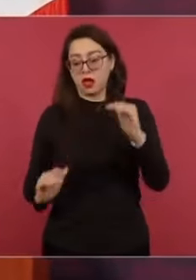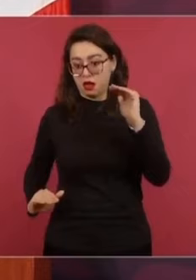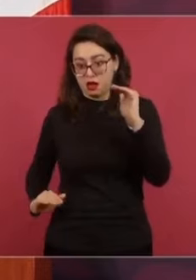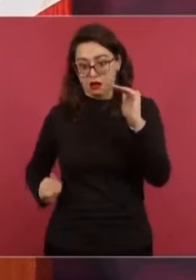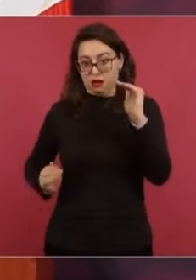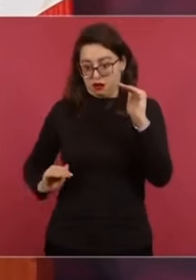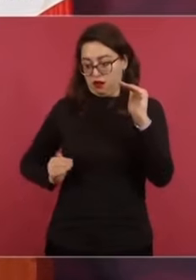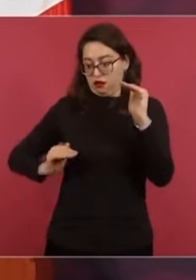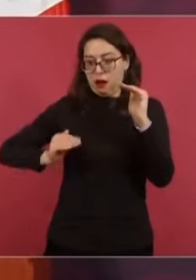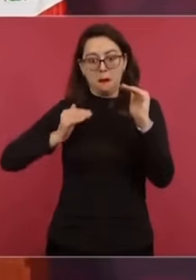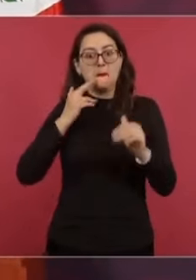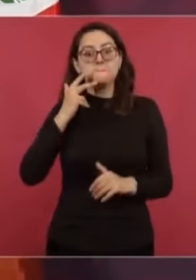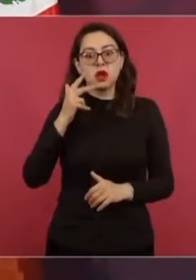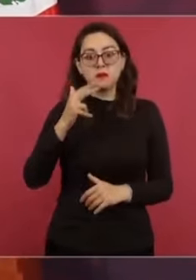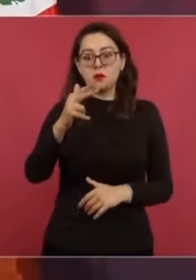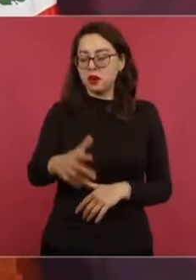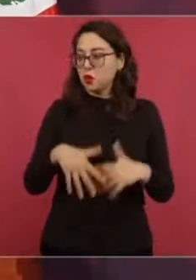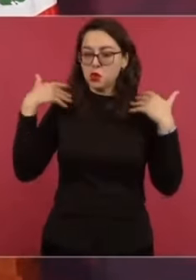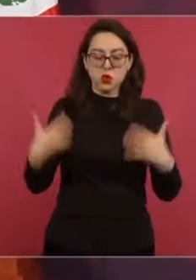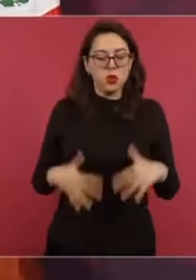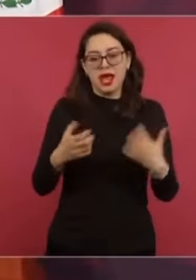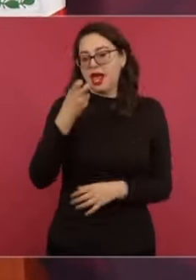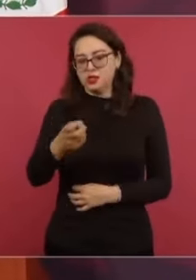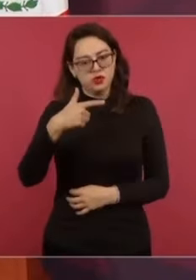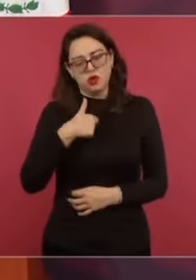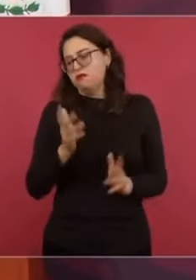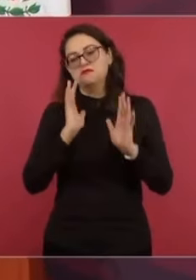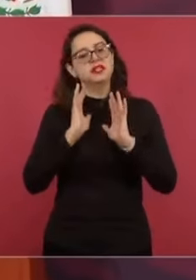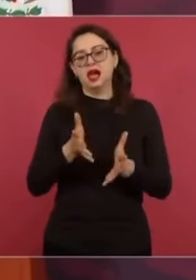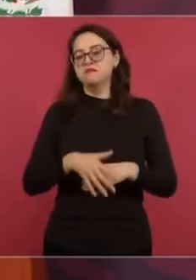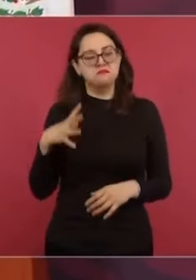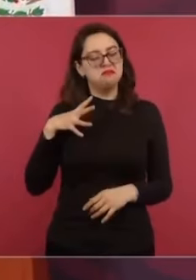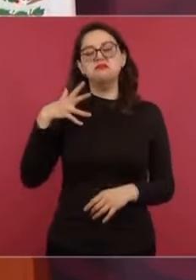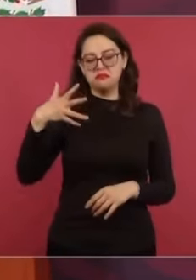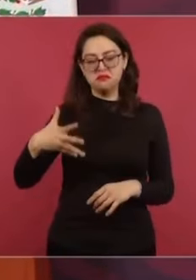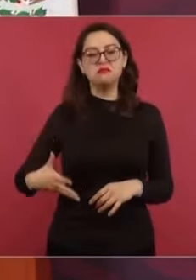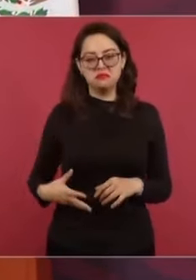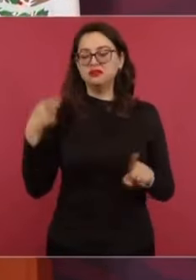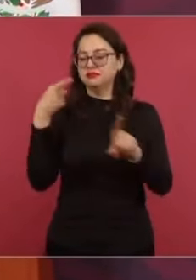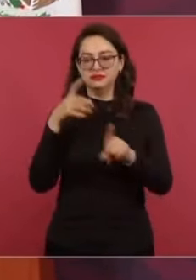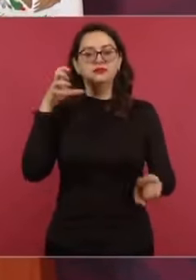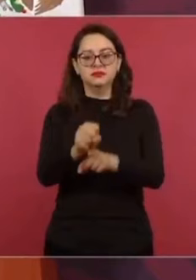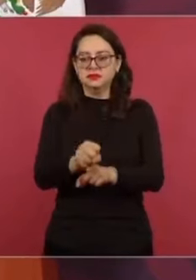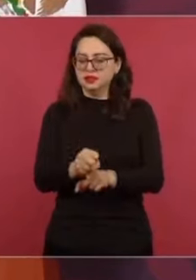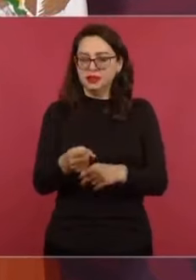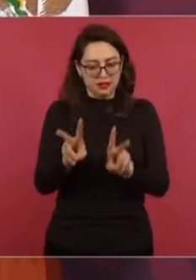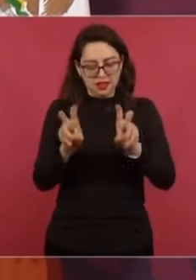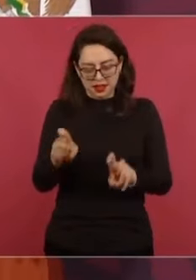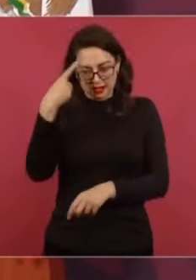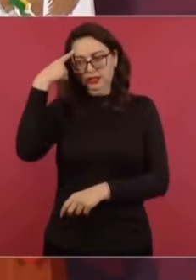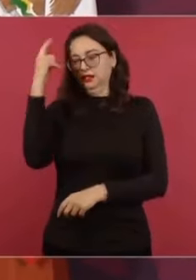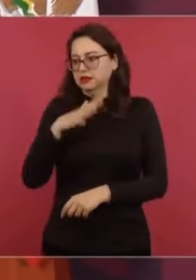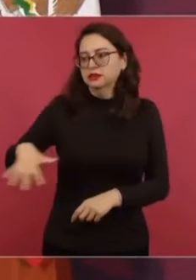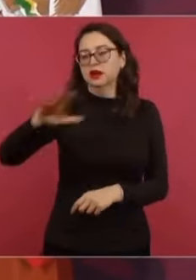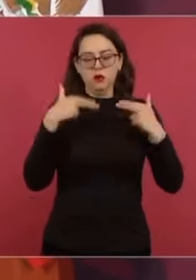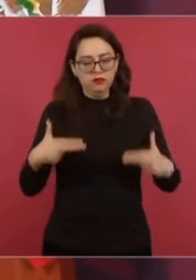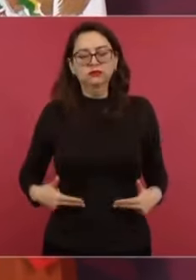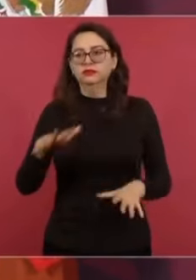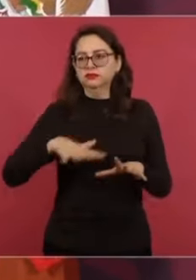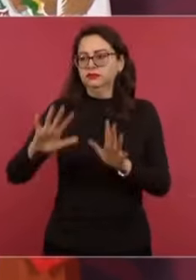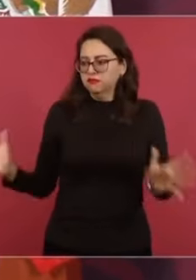Ya, para mí eso es un gran logro en lo humano, en lo social. Sin